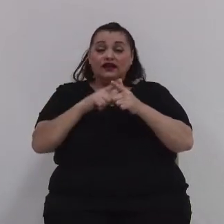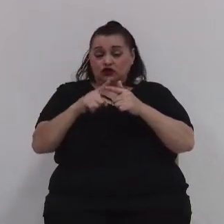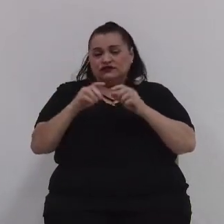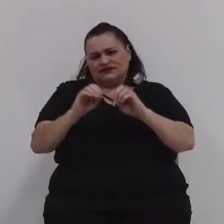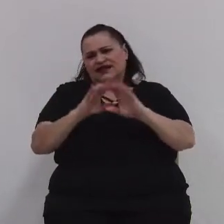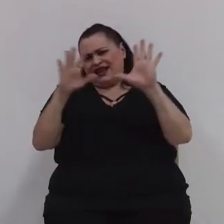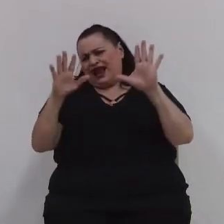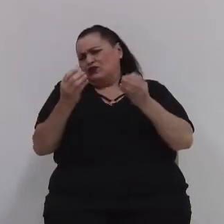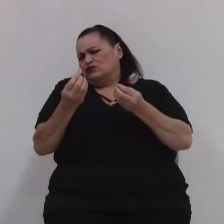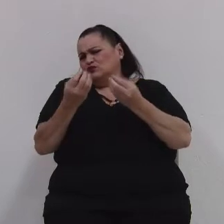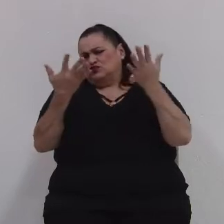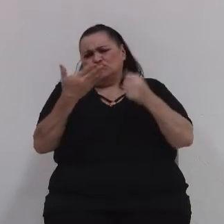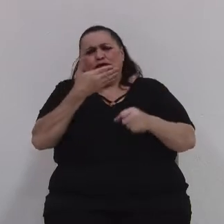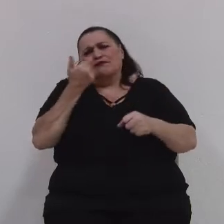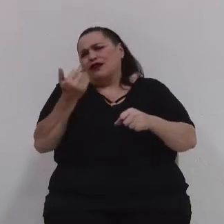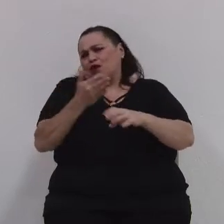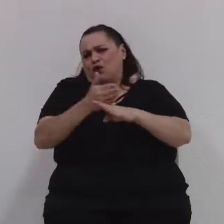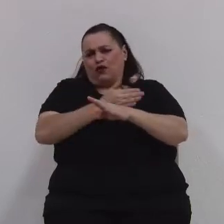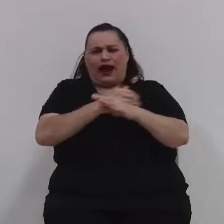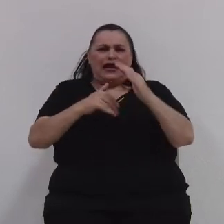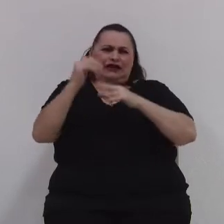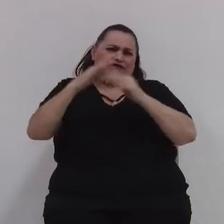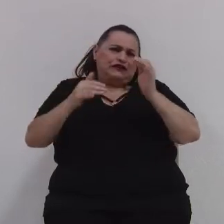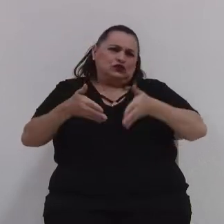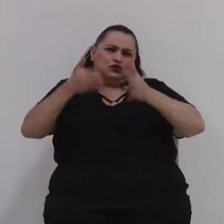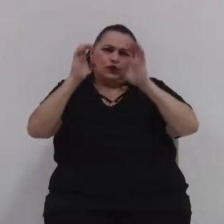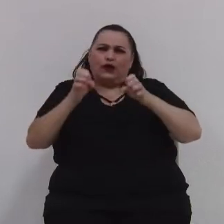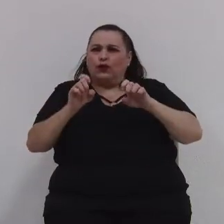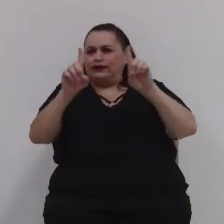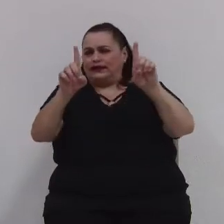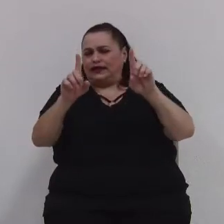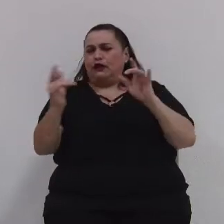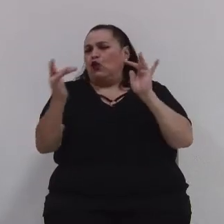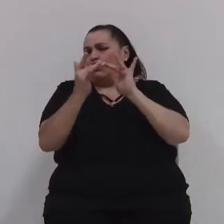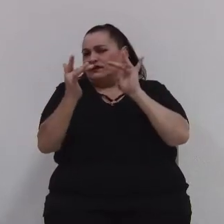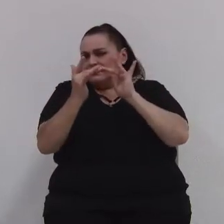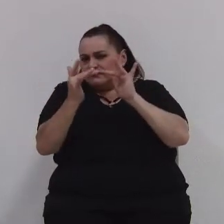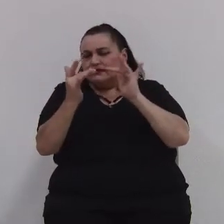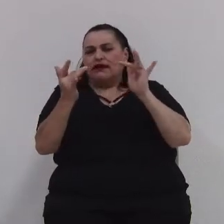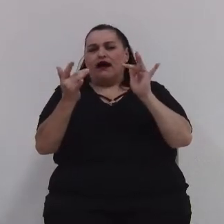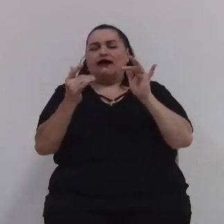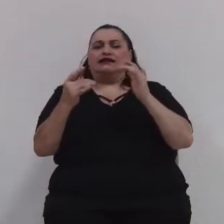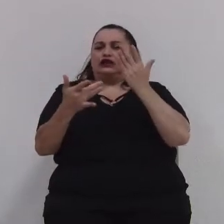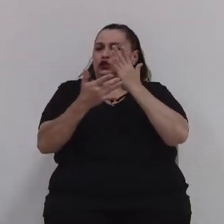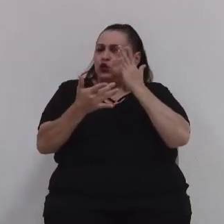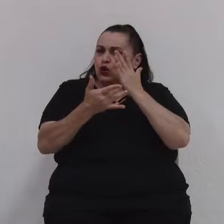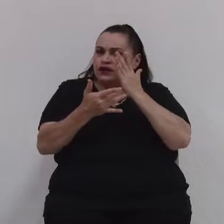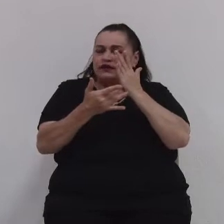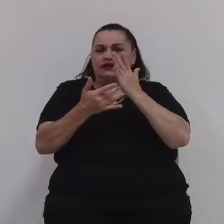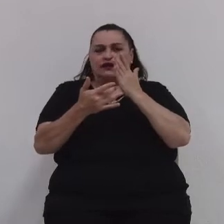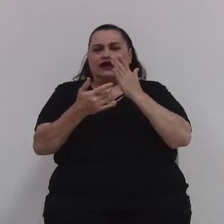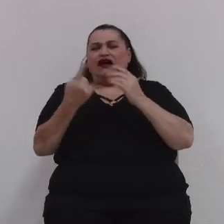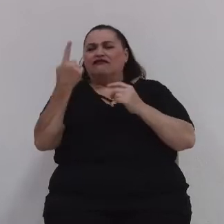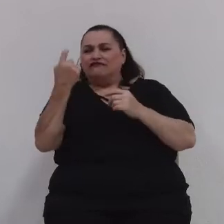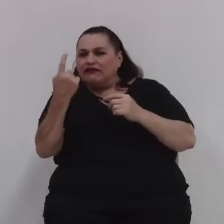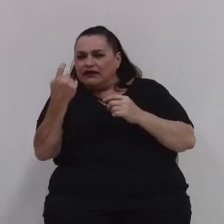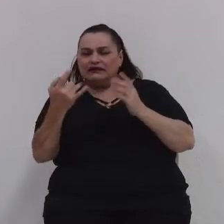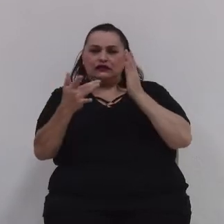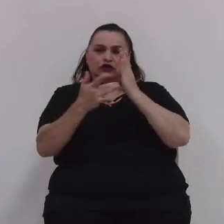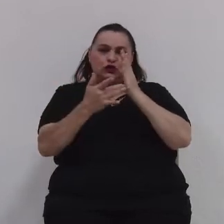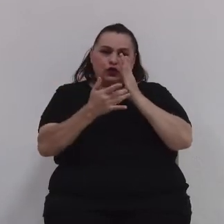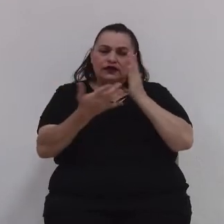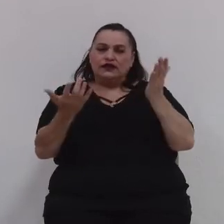mucho que mejorar. Podemos hablar de infraestructura educativa, de la conectividad, de la tecnología, o sea, de la escasez de tecnología,